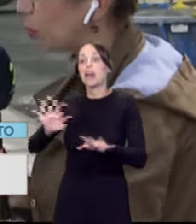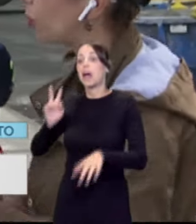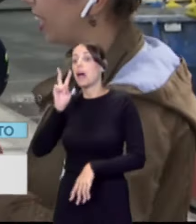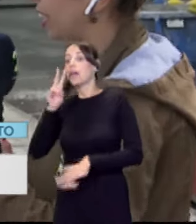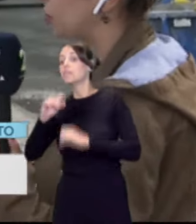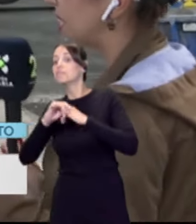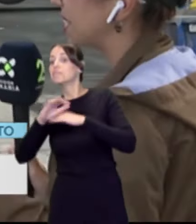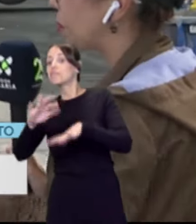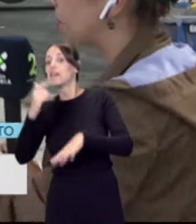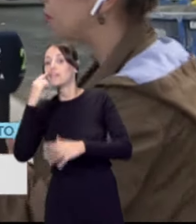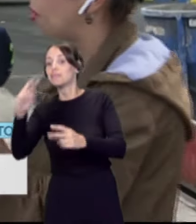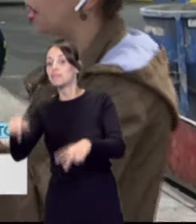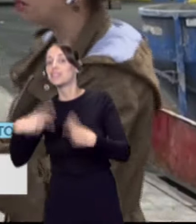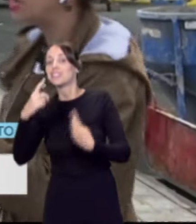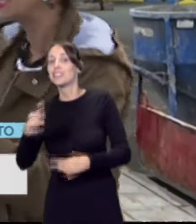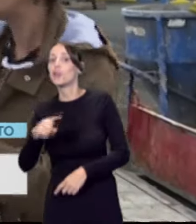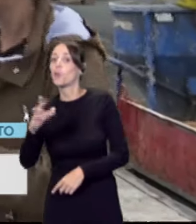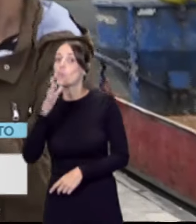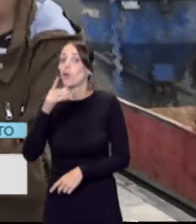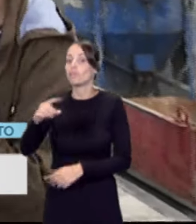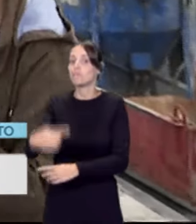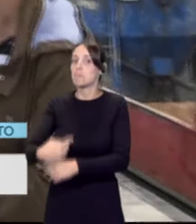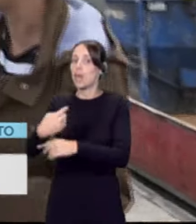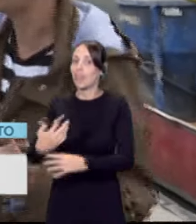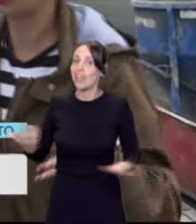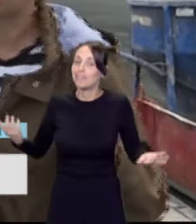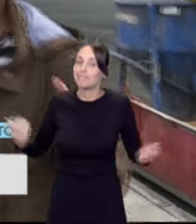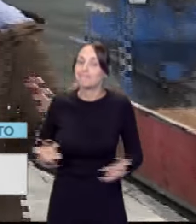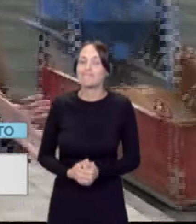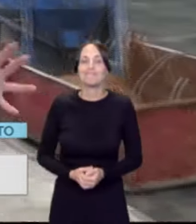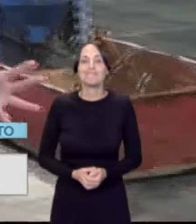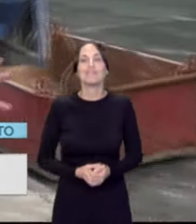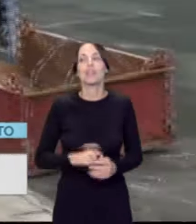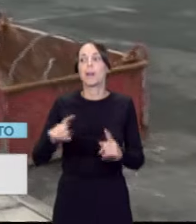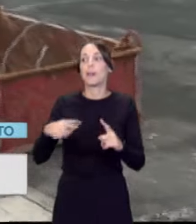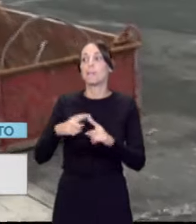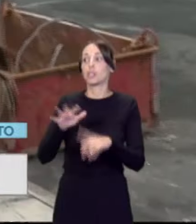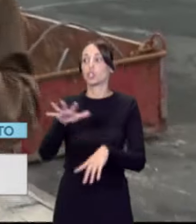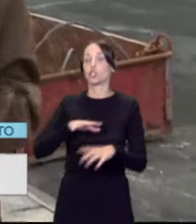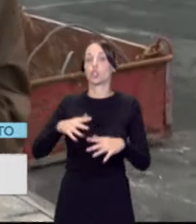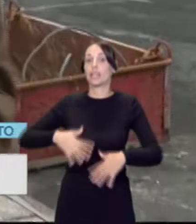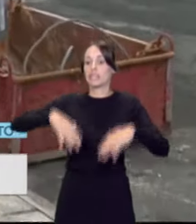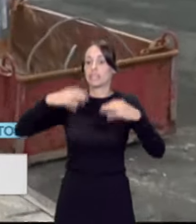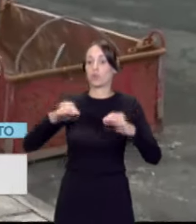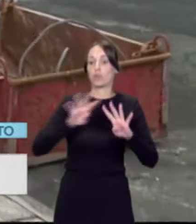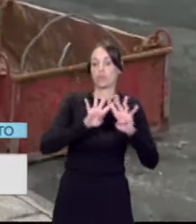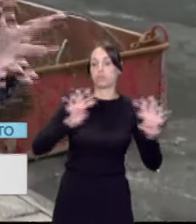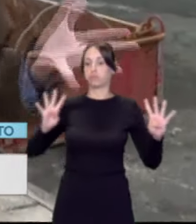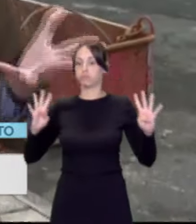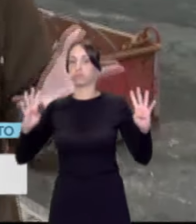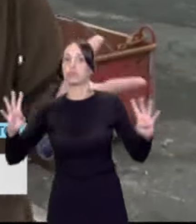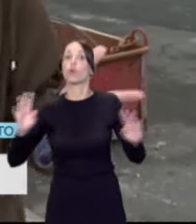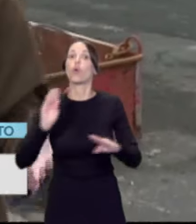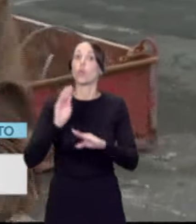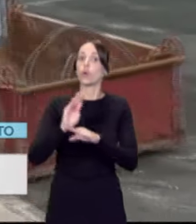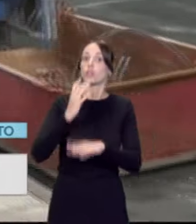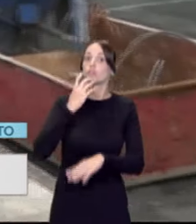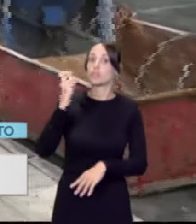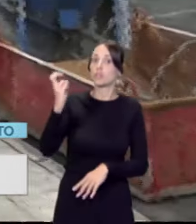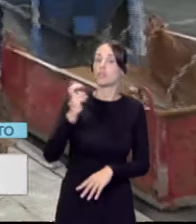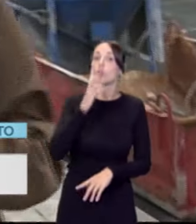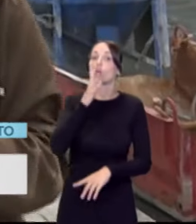supuesto, porque la naturaleza, como decimos, es la que manda, y por supuesto, con este perímetro de seguridad, muy pendientes también quienes se acerquen, porque todo depende, como